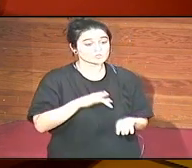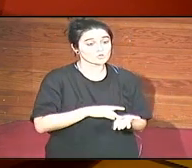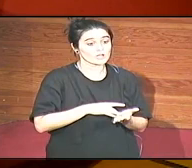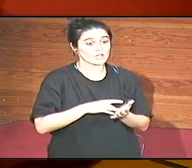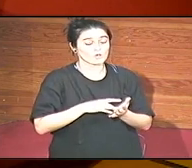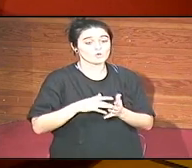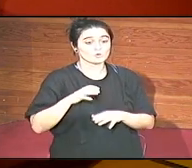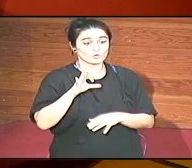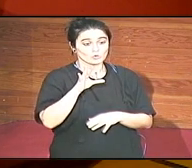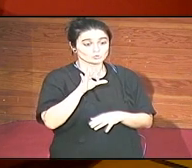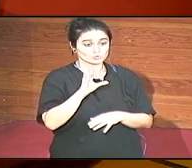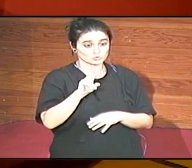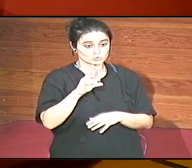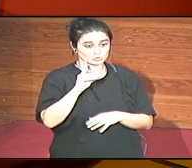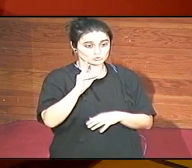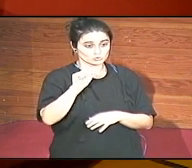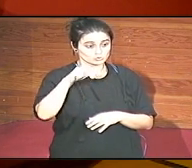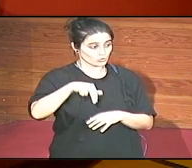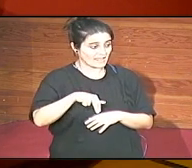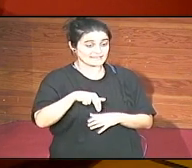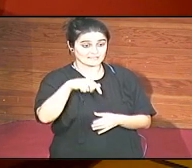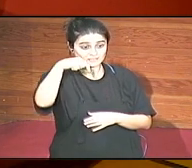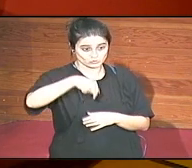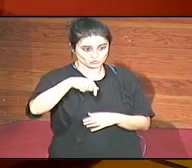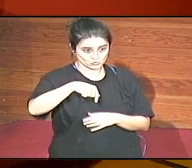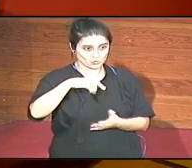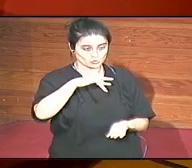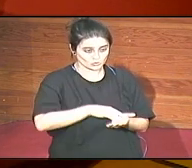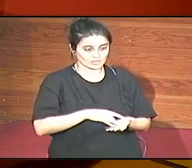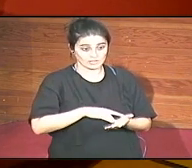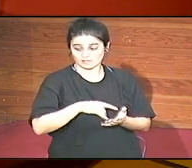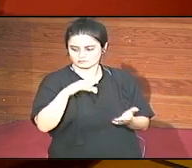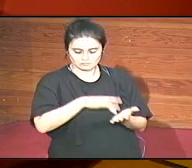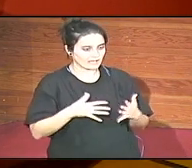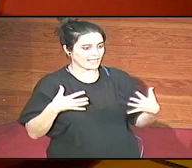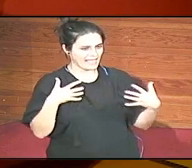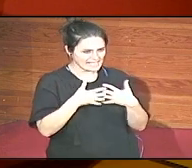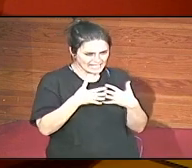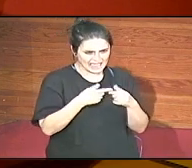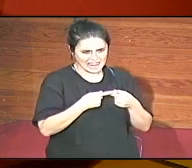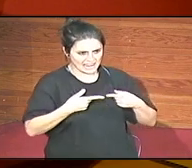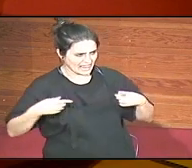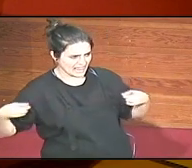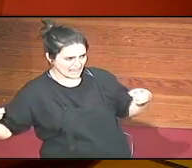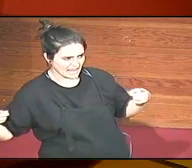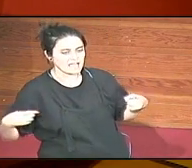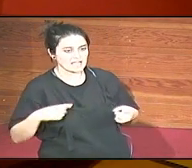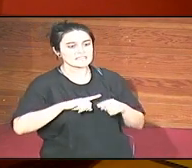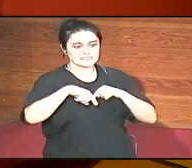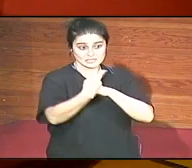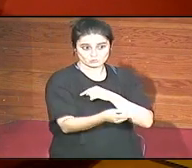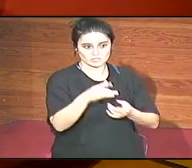del mundo en 2011 se hizo independiente después de una guerra larguísima al cabo de muy poco volvieron a las andadas